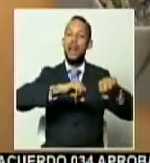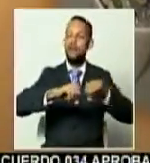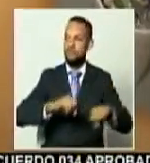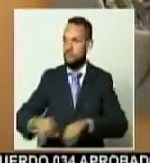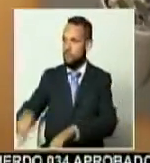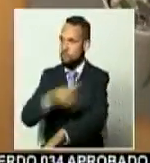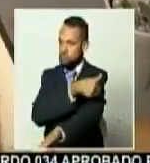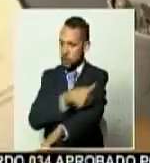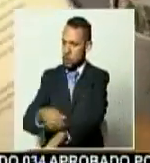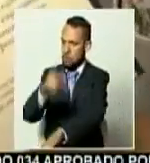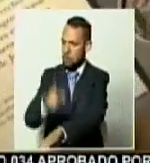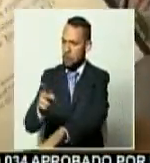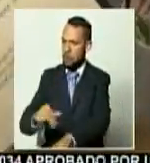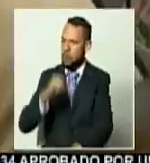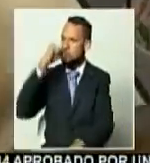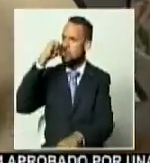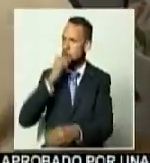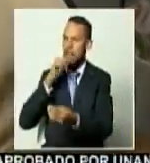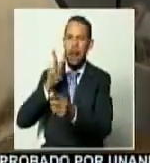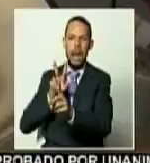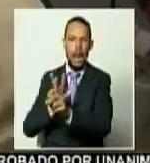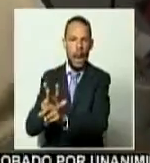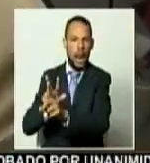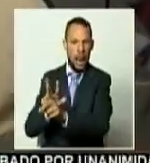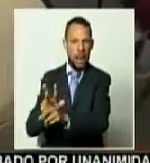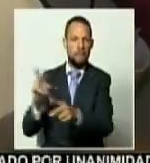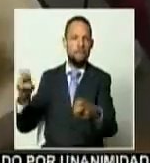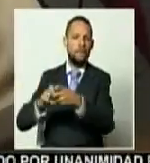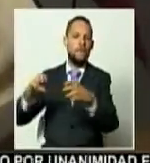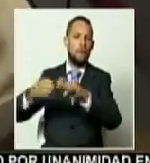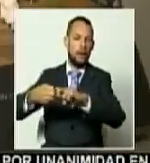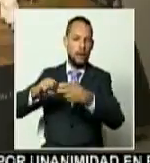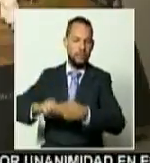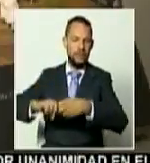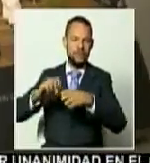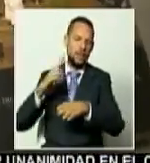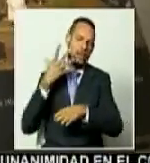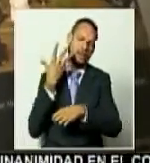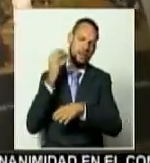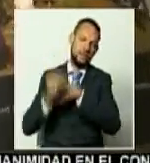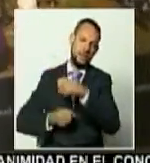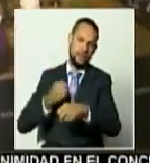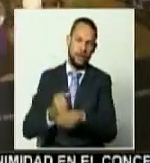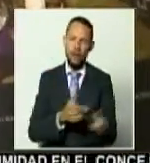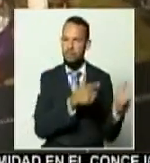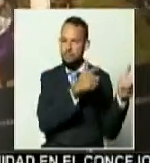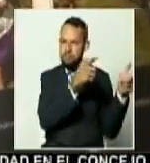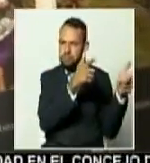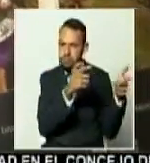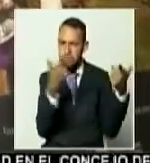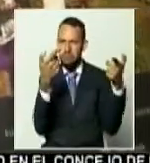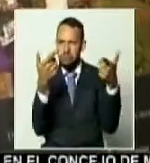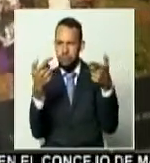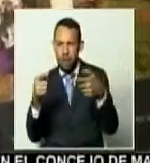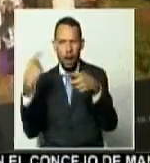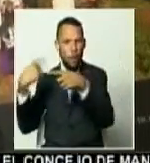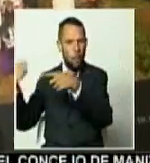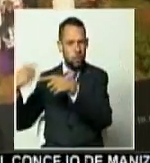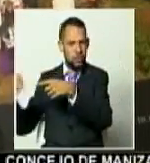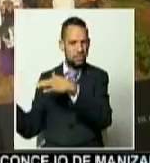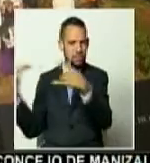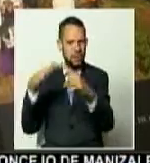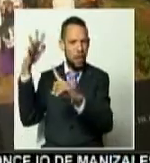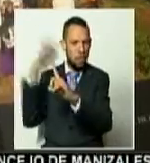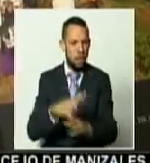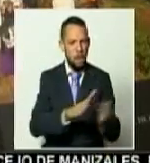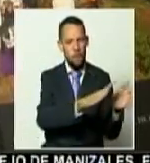Millones de víctimas han dejado estos 50 años de conflicto armado en el país. Masacres como Mapiripán, Bojayá, Patascoy en el sur